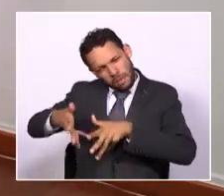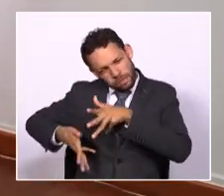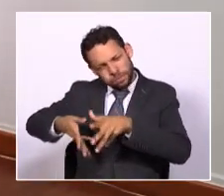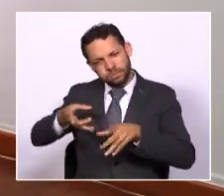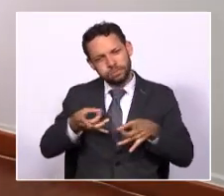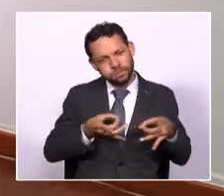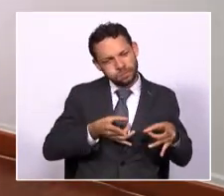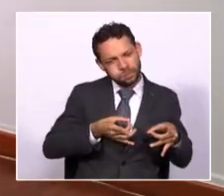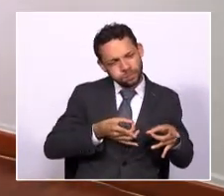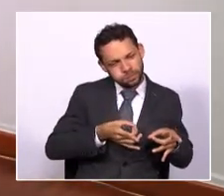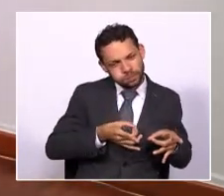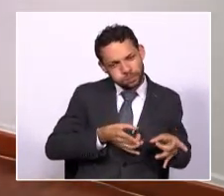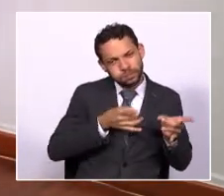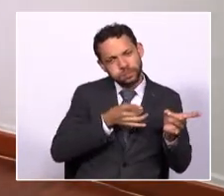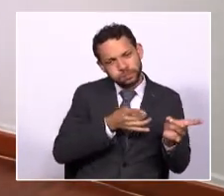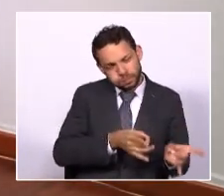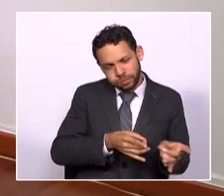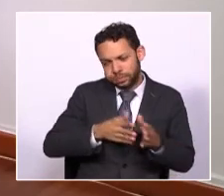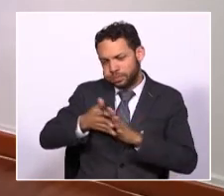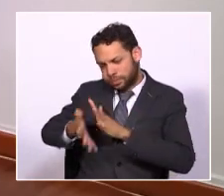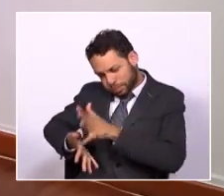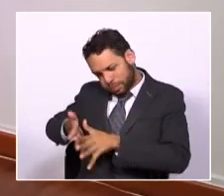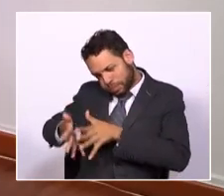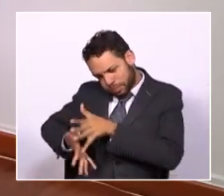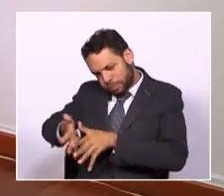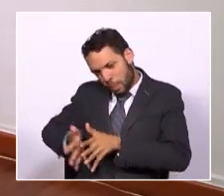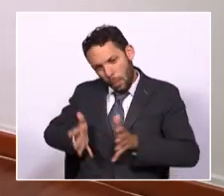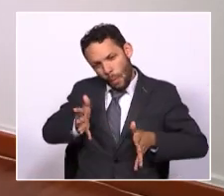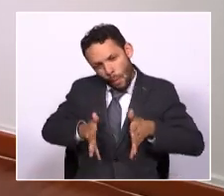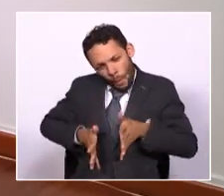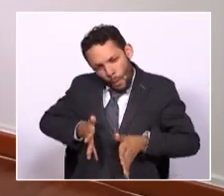de muchos procesos